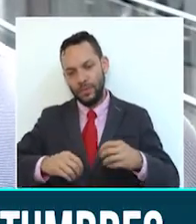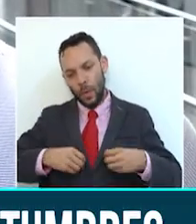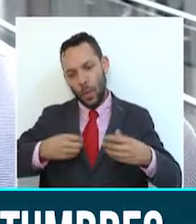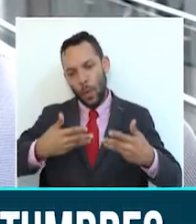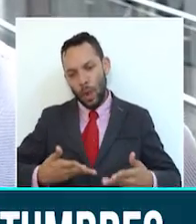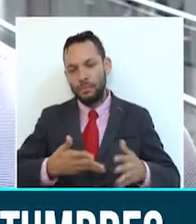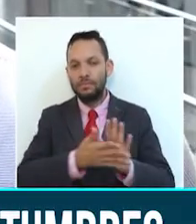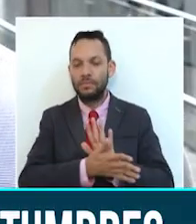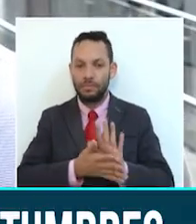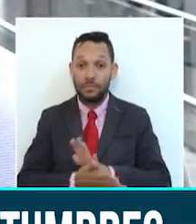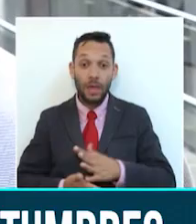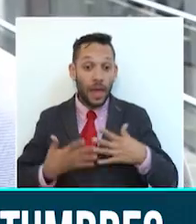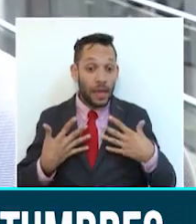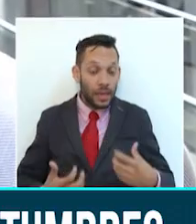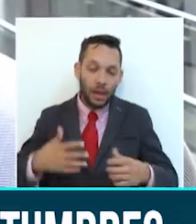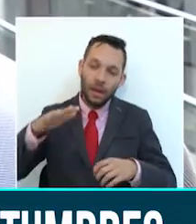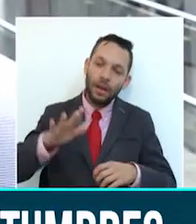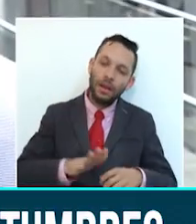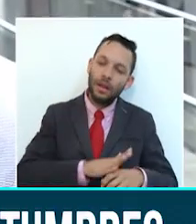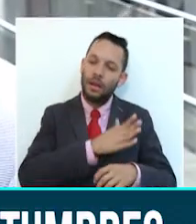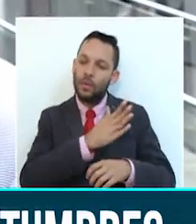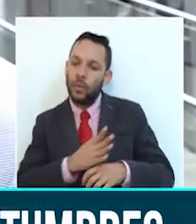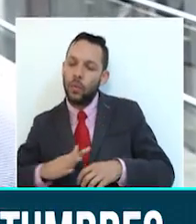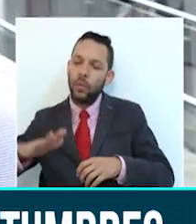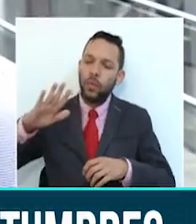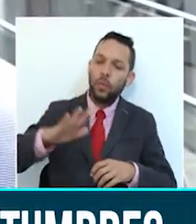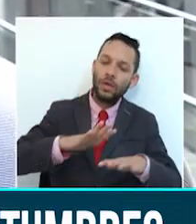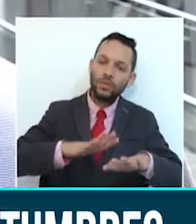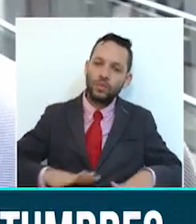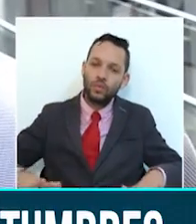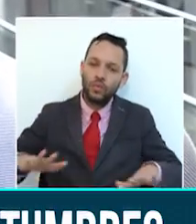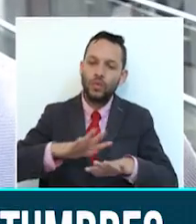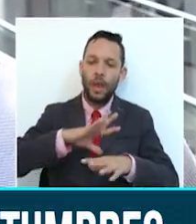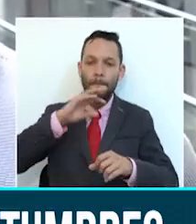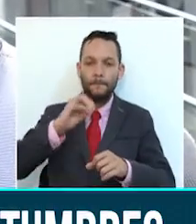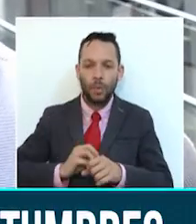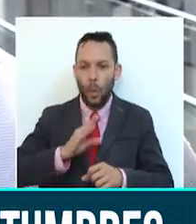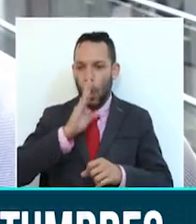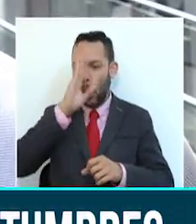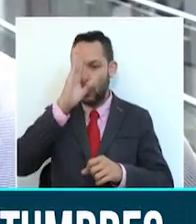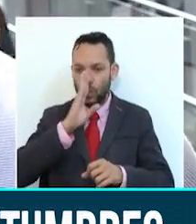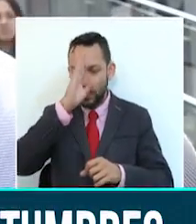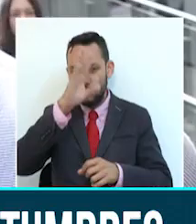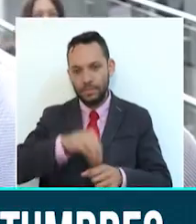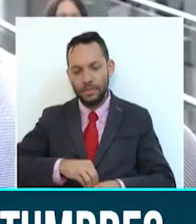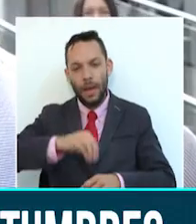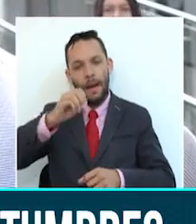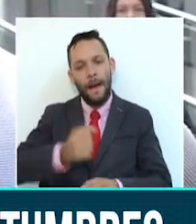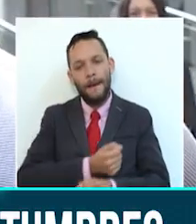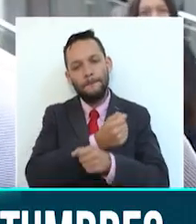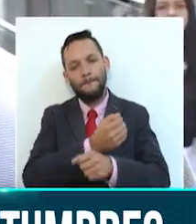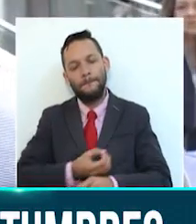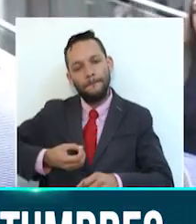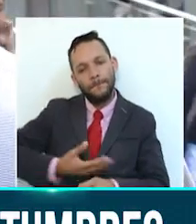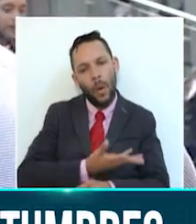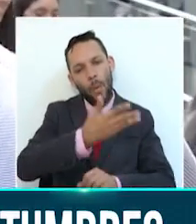mía. Quiero cantarle, escribirle a las regiones, a nuestras costumbres, de ahí poesía costumbrista. Tiene